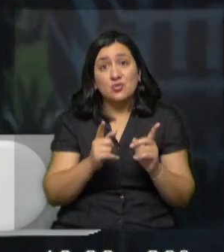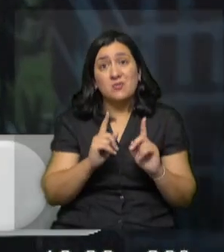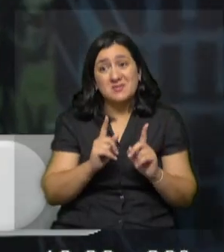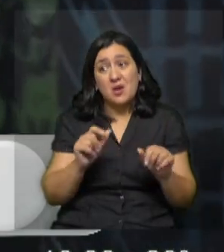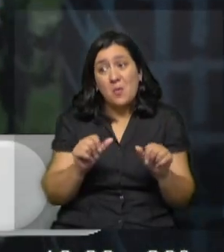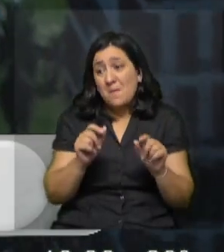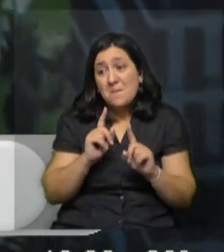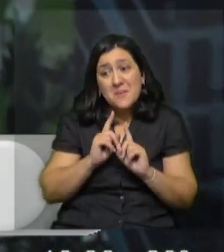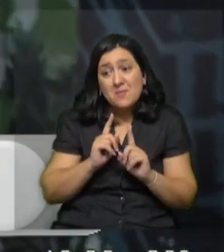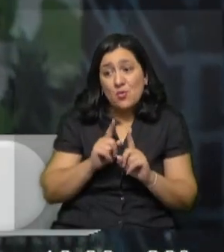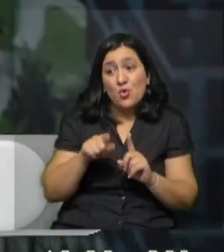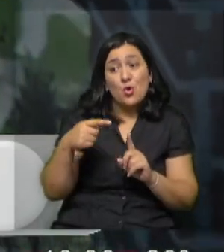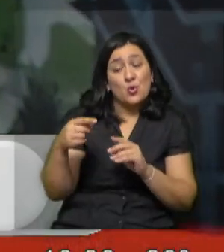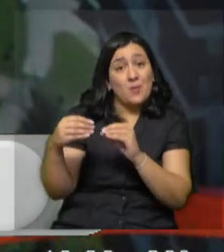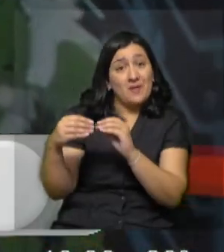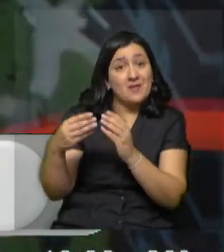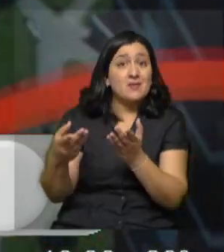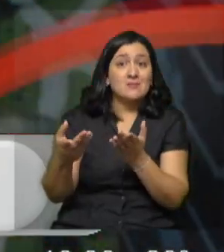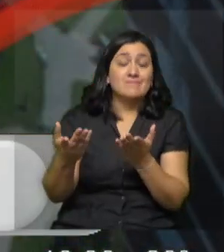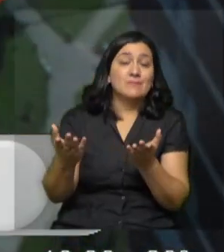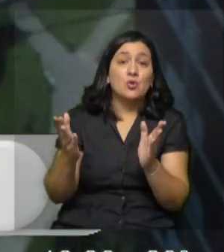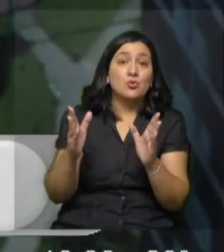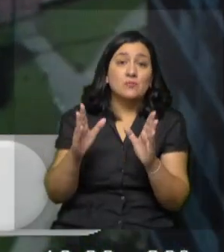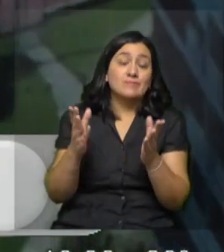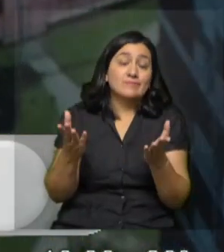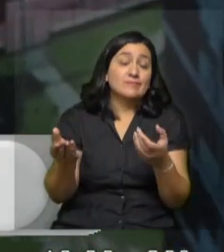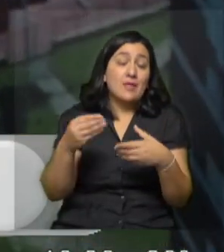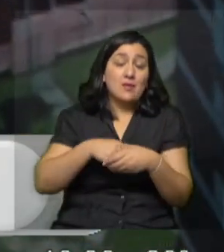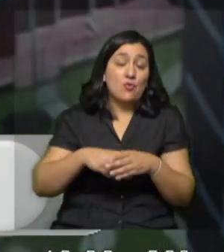es duro, esos momentos son complicados, pero bueno, son parte del fútbol